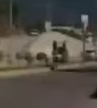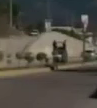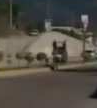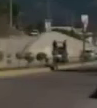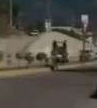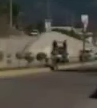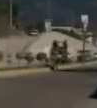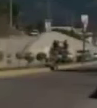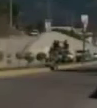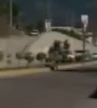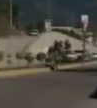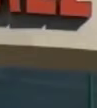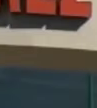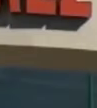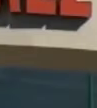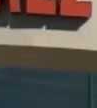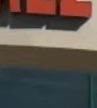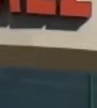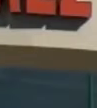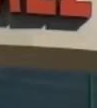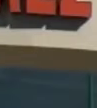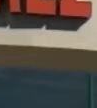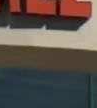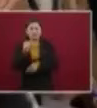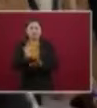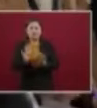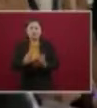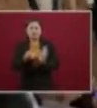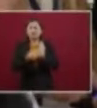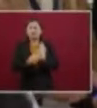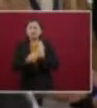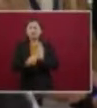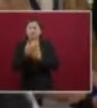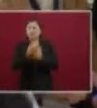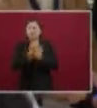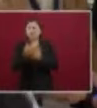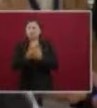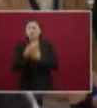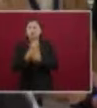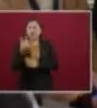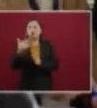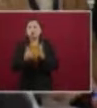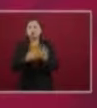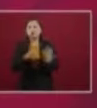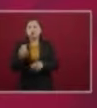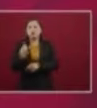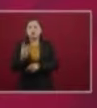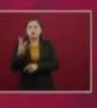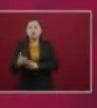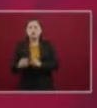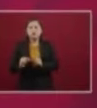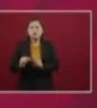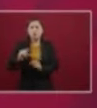y Jorge Ramos tuvieron un enfrentamiento fuerte, porque López Obrador decía que esas cifras no correspondían a la